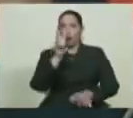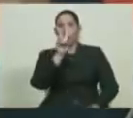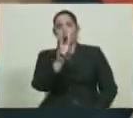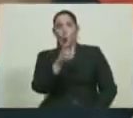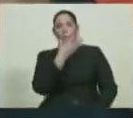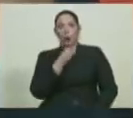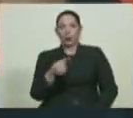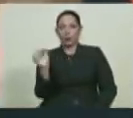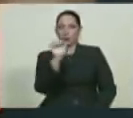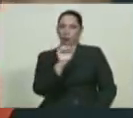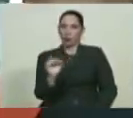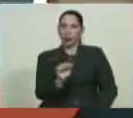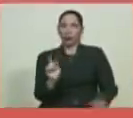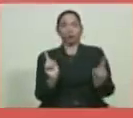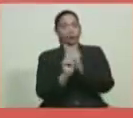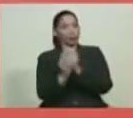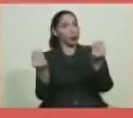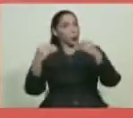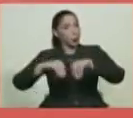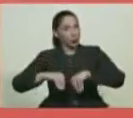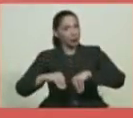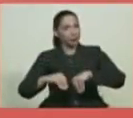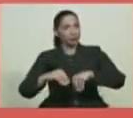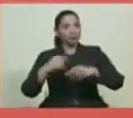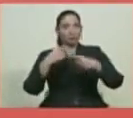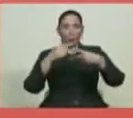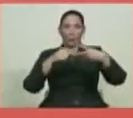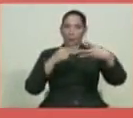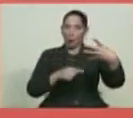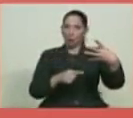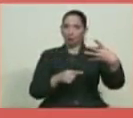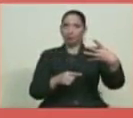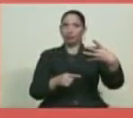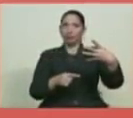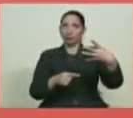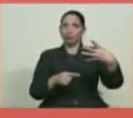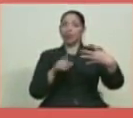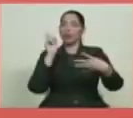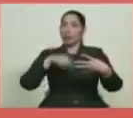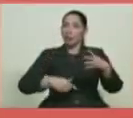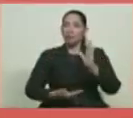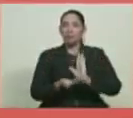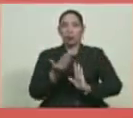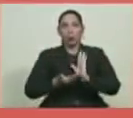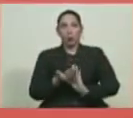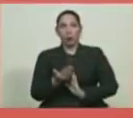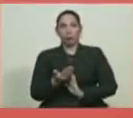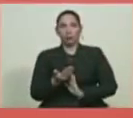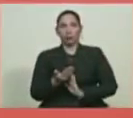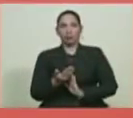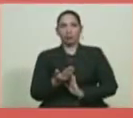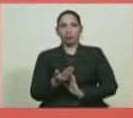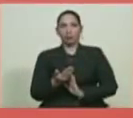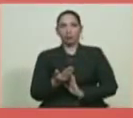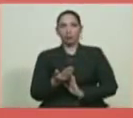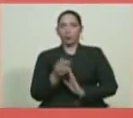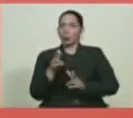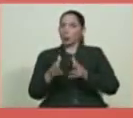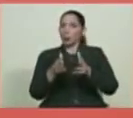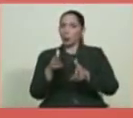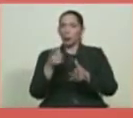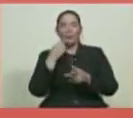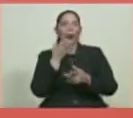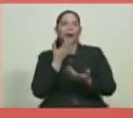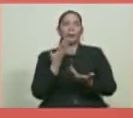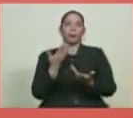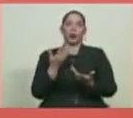2 bolívares soberanos cada pasaje. Señalando también que con respecto a las rutas este urbanas, viajar de una ciudad a